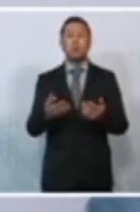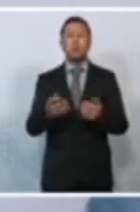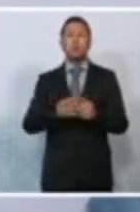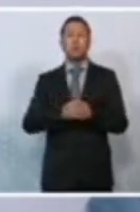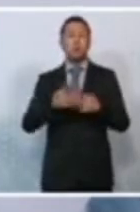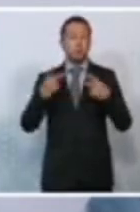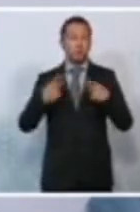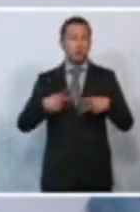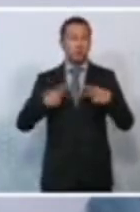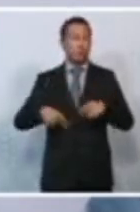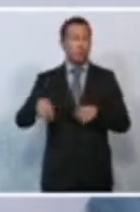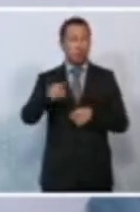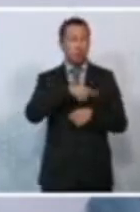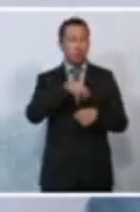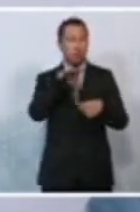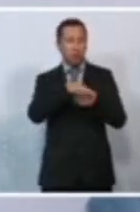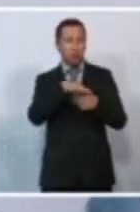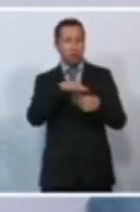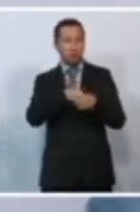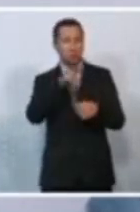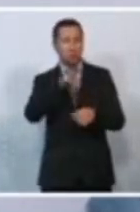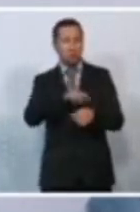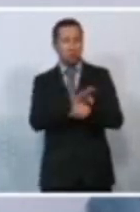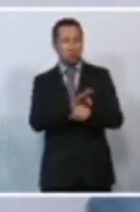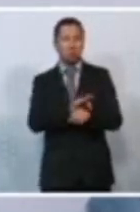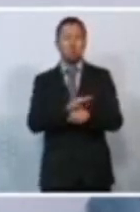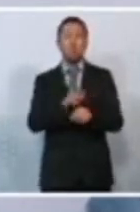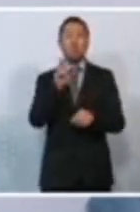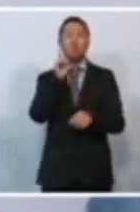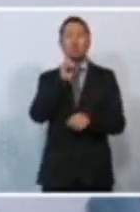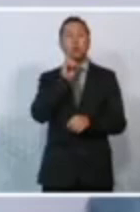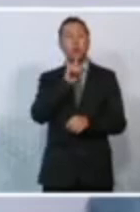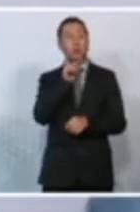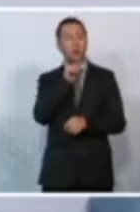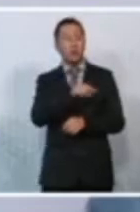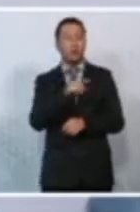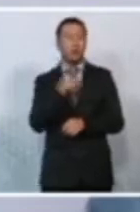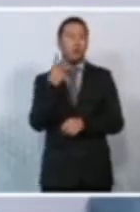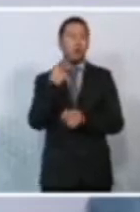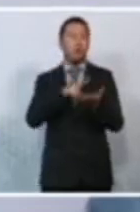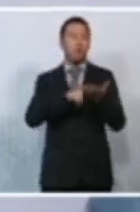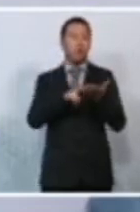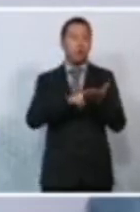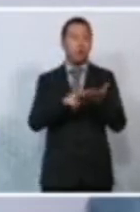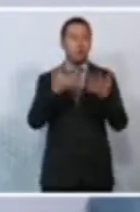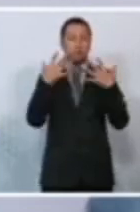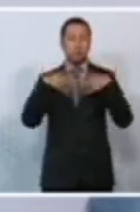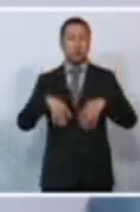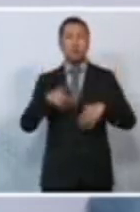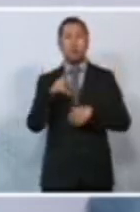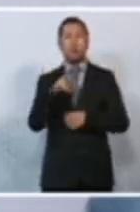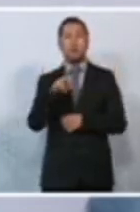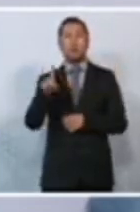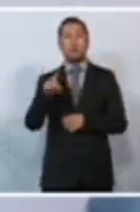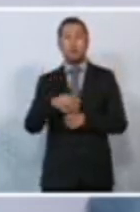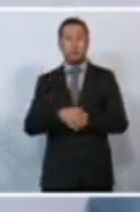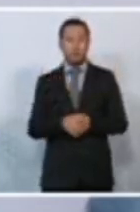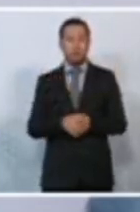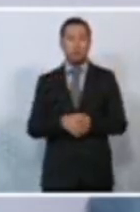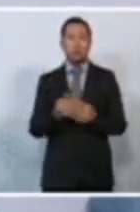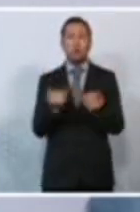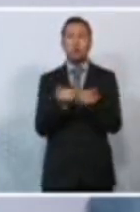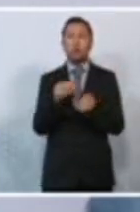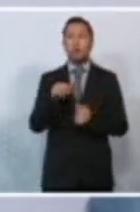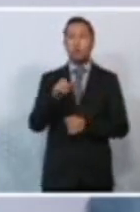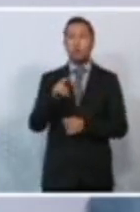todos son de la misma bolsa. Hoy aquí tenemos a una diputada con licencia del Verde, con camiseta perredista, a un senador con licencia